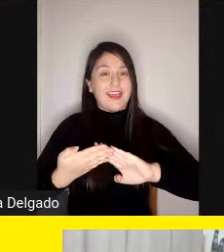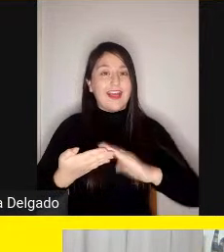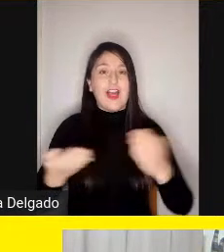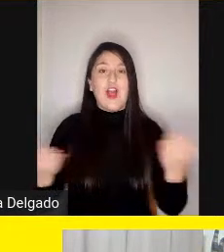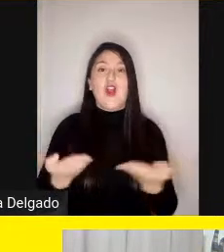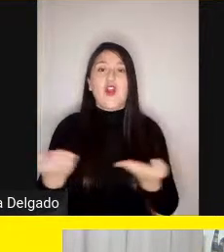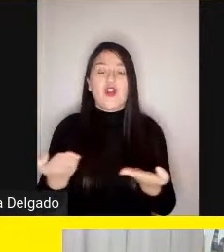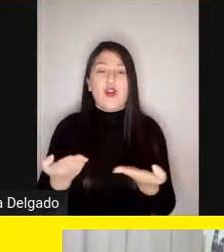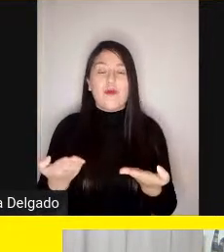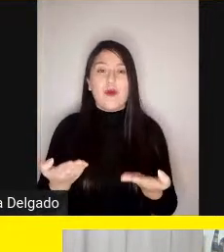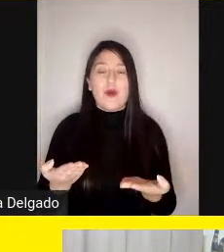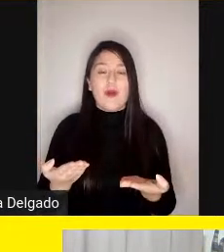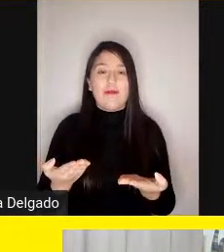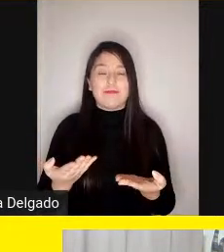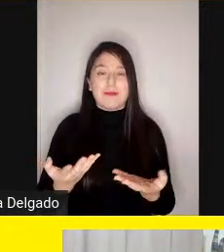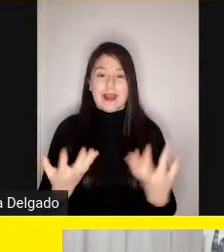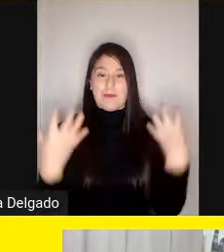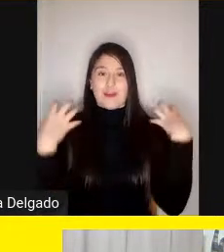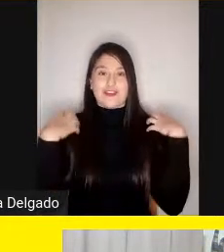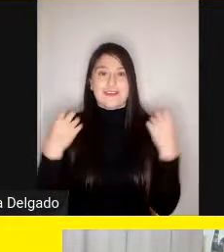de cambios, como